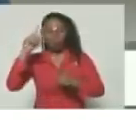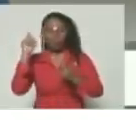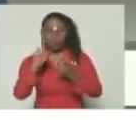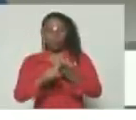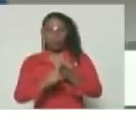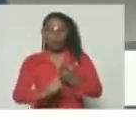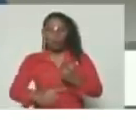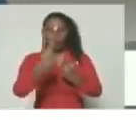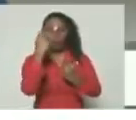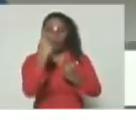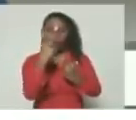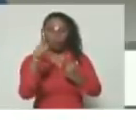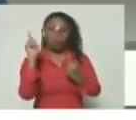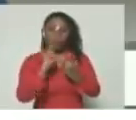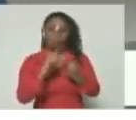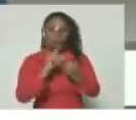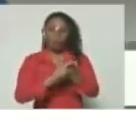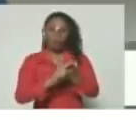Uno,